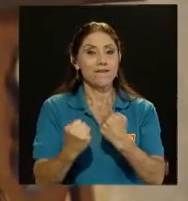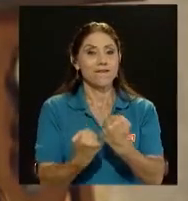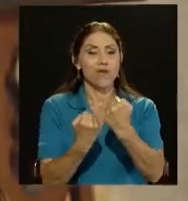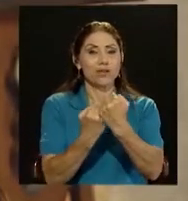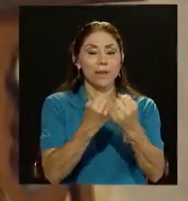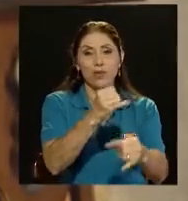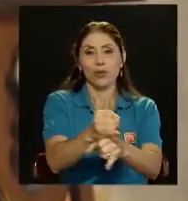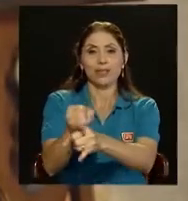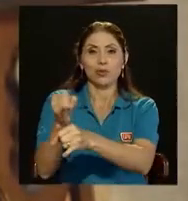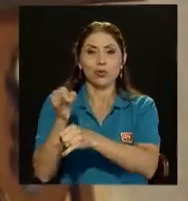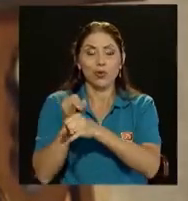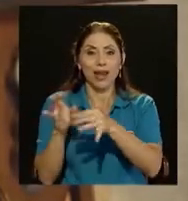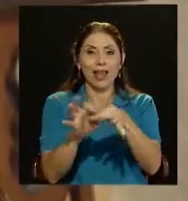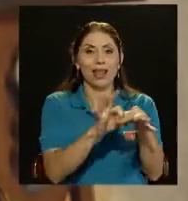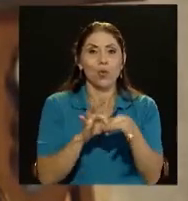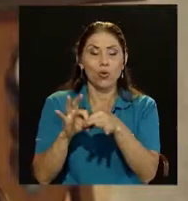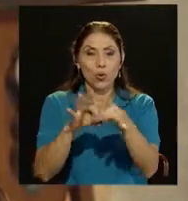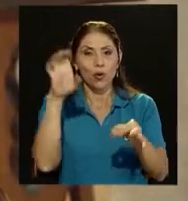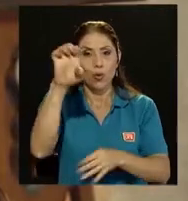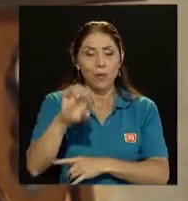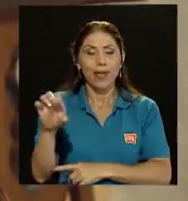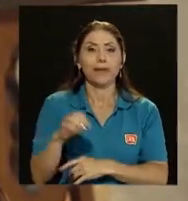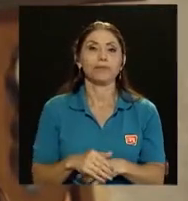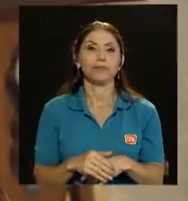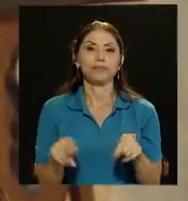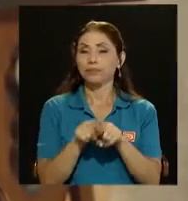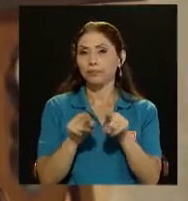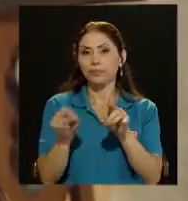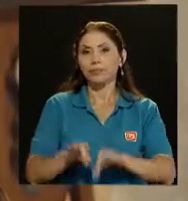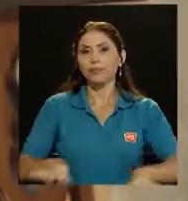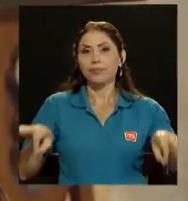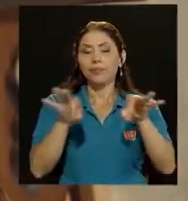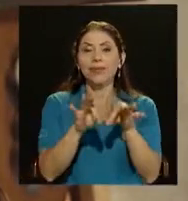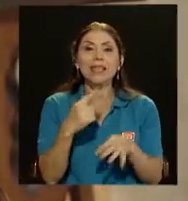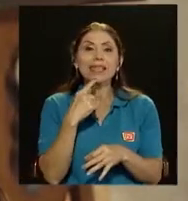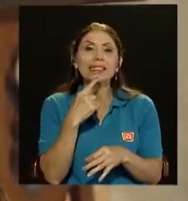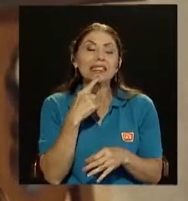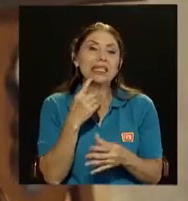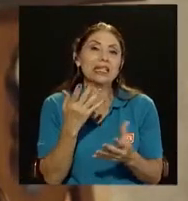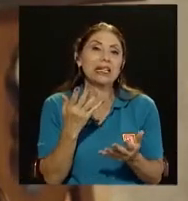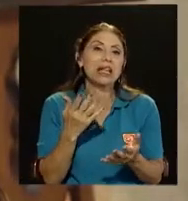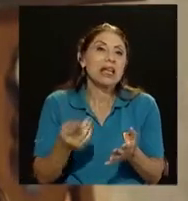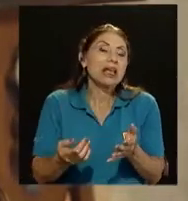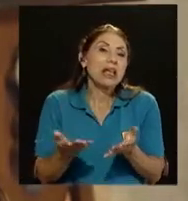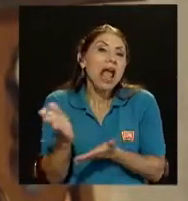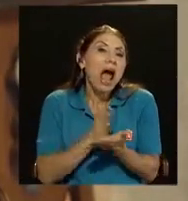que, y valga la pena decir que con algunos golpecitos en el camino,